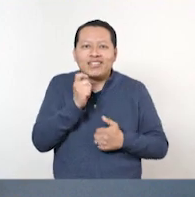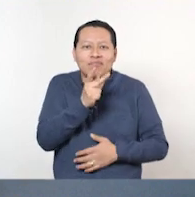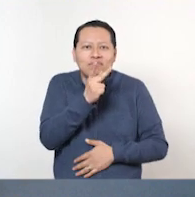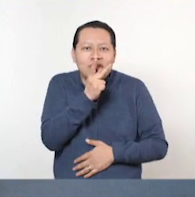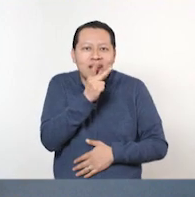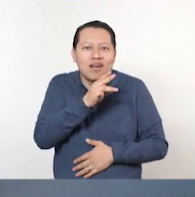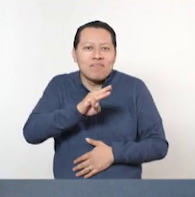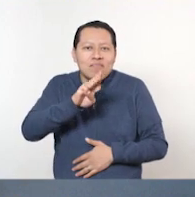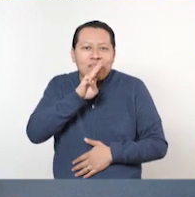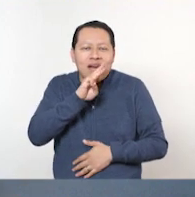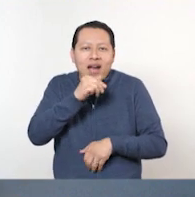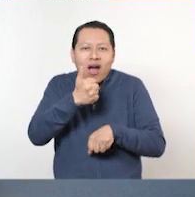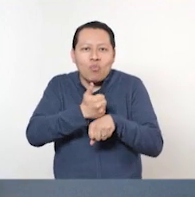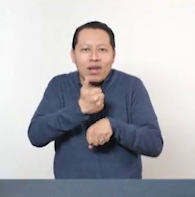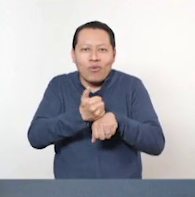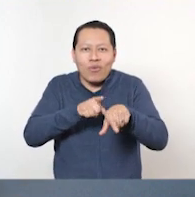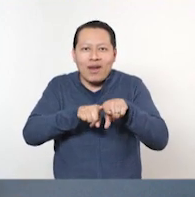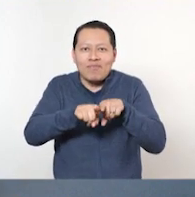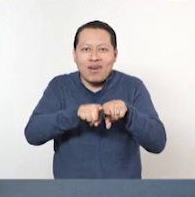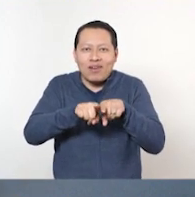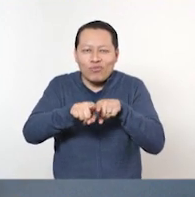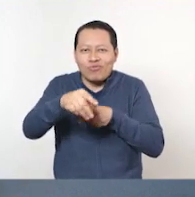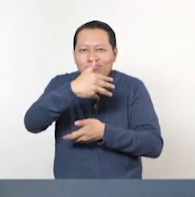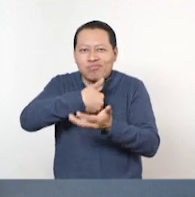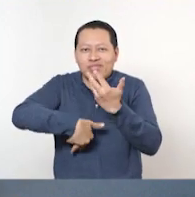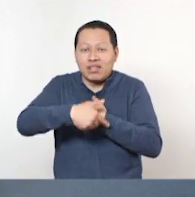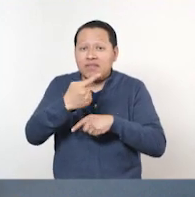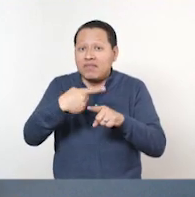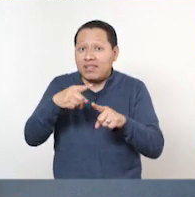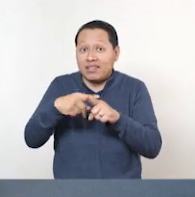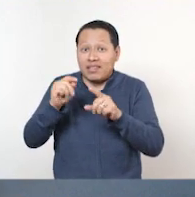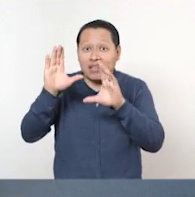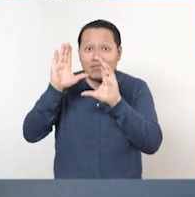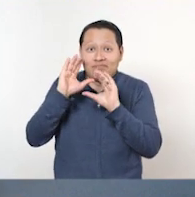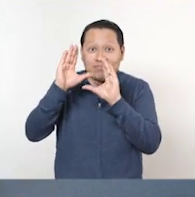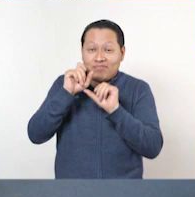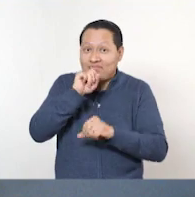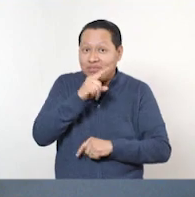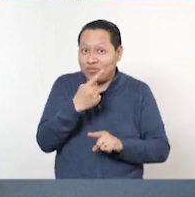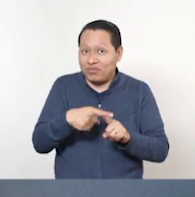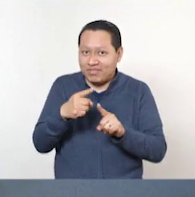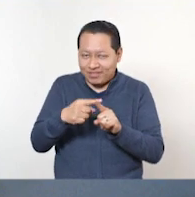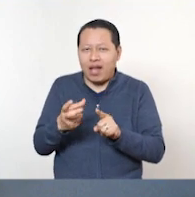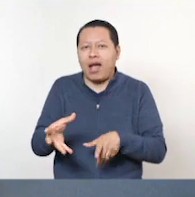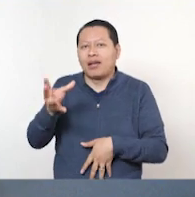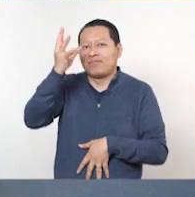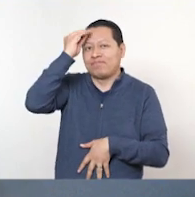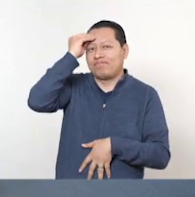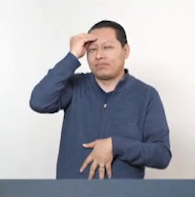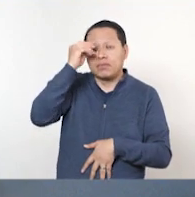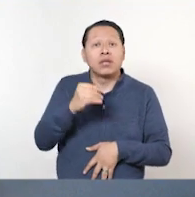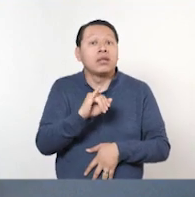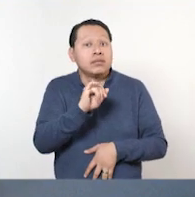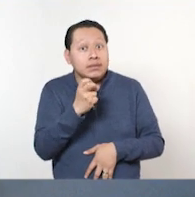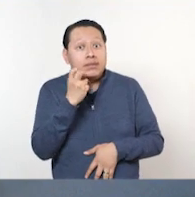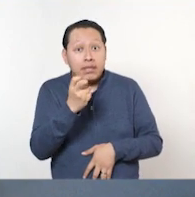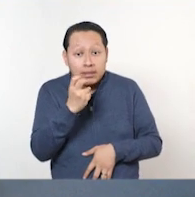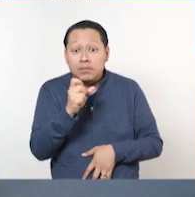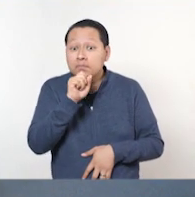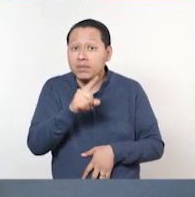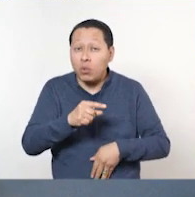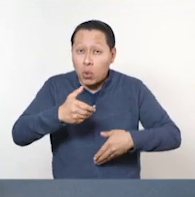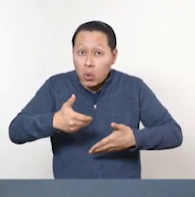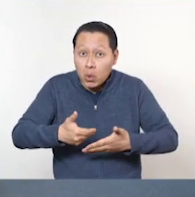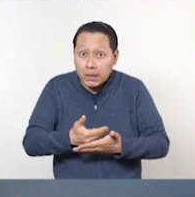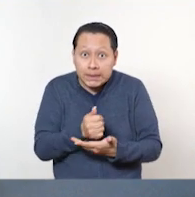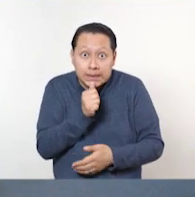papá, abuela, abuelo, de hermanas y hermanos o de quienes se hayan encargado de nuestra crianza. Claro, incluso se ha descubierto